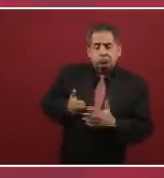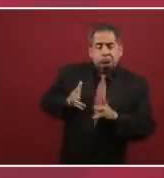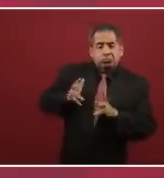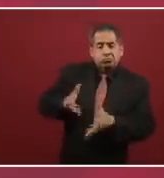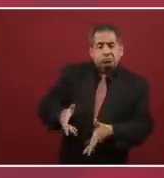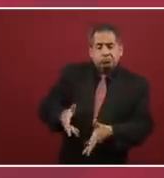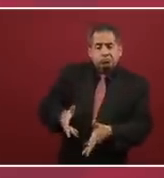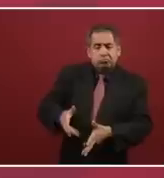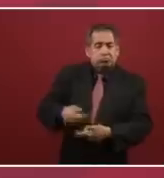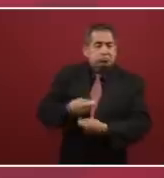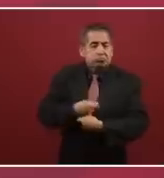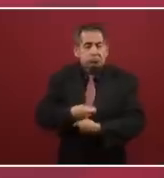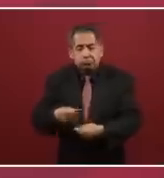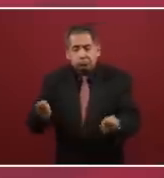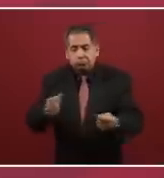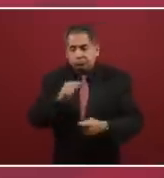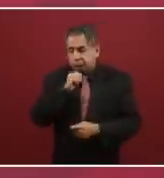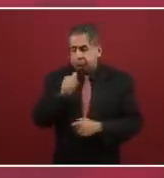Y no se entregaron.